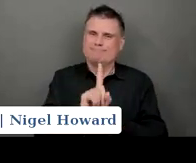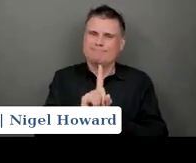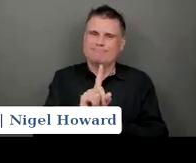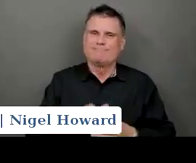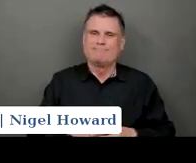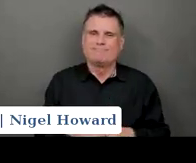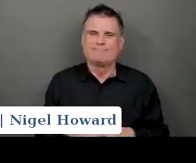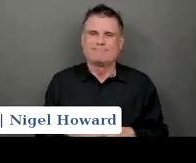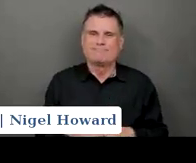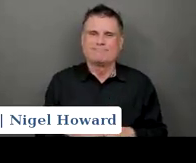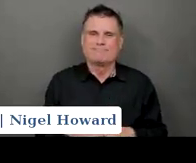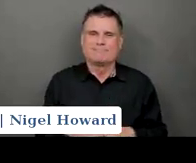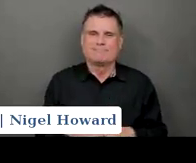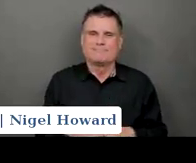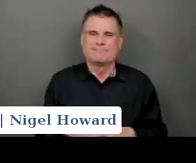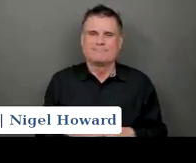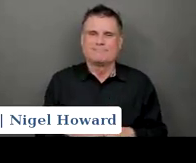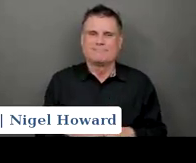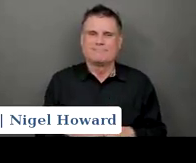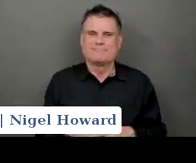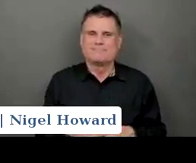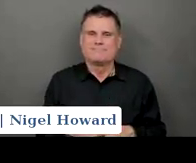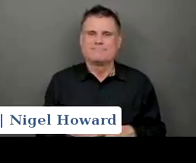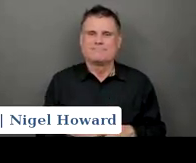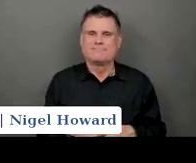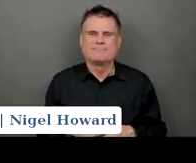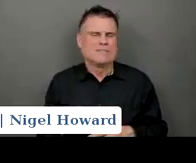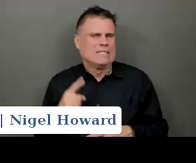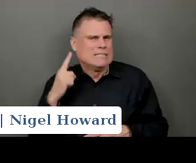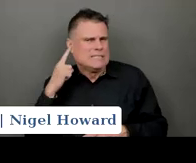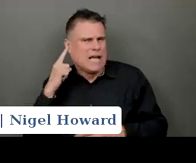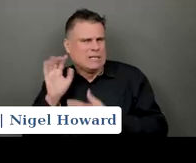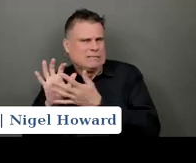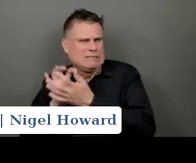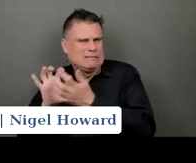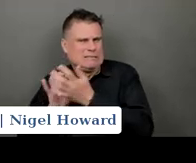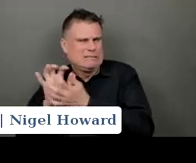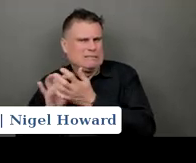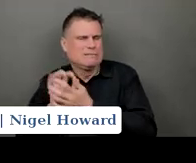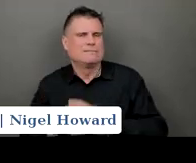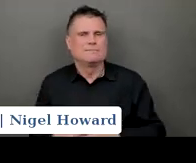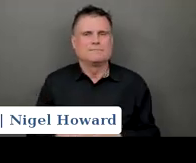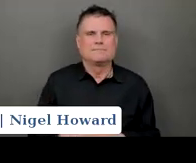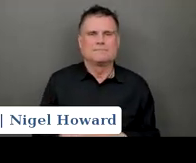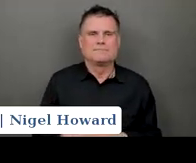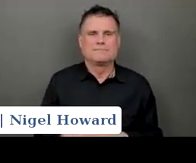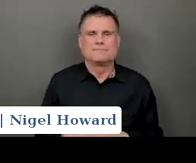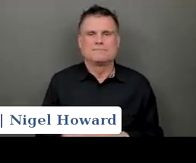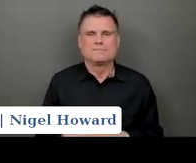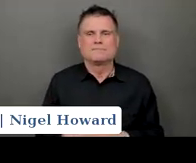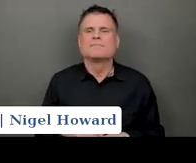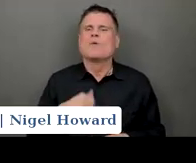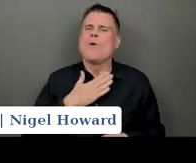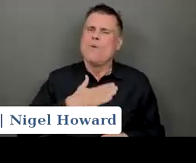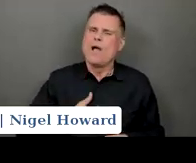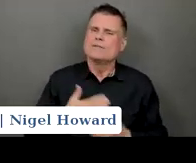a Alexander por el riquísimo introducción que han hecho respecto a precisamente todo lo que hacemos nosotros desde los